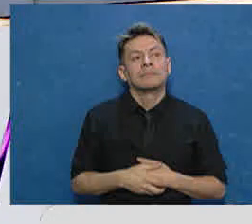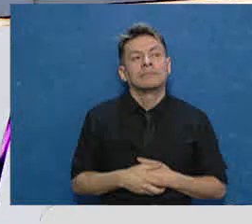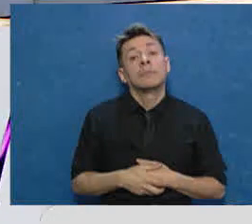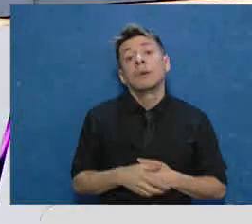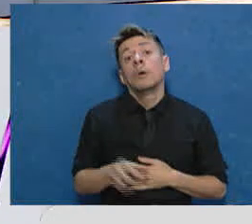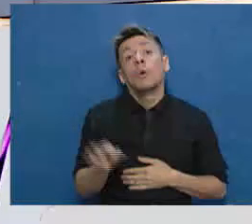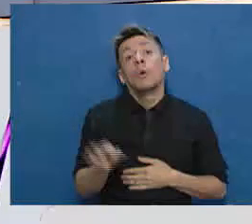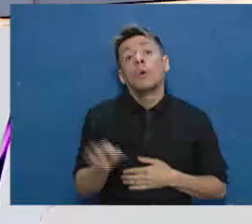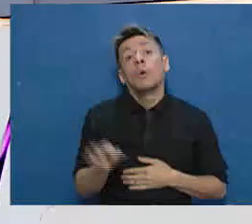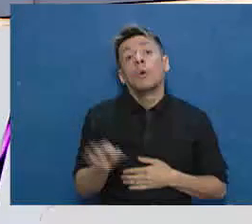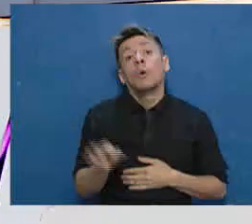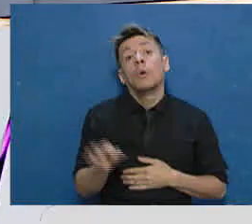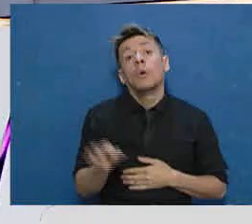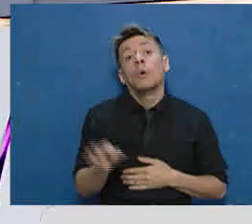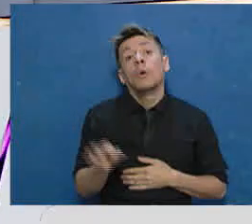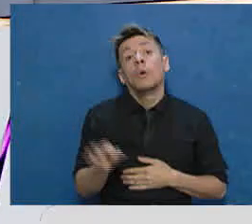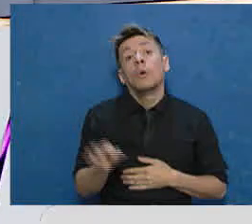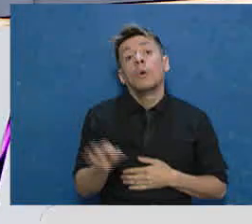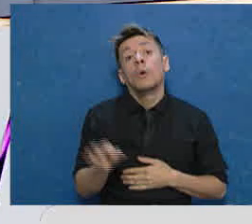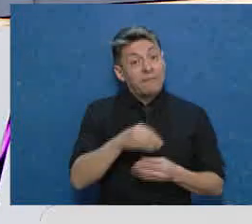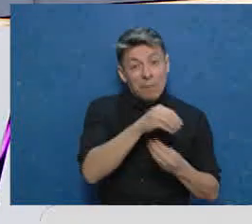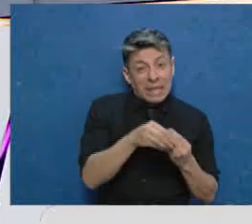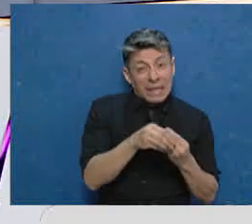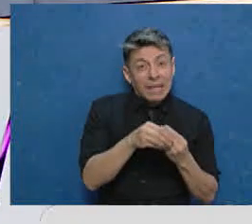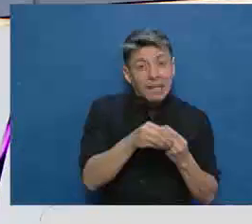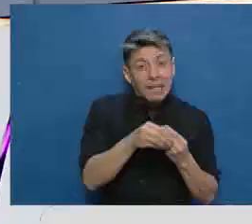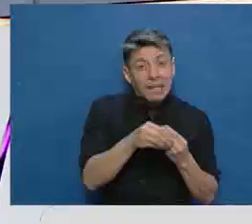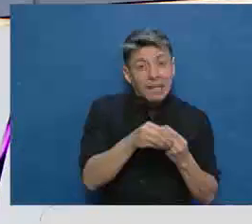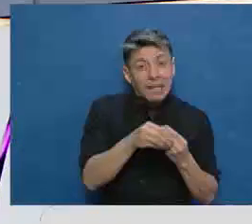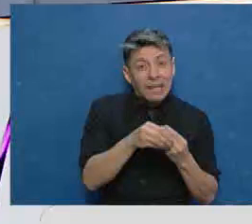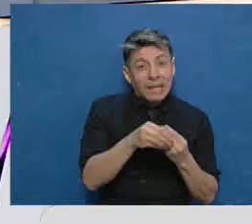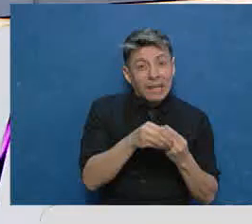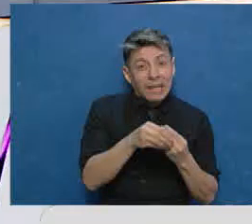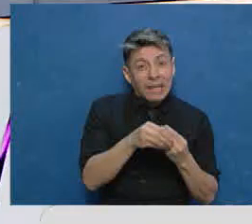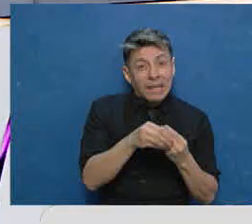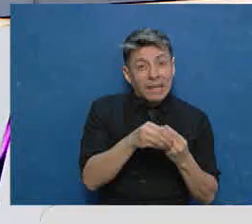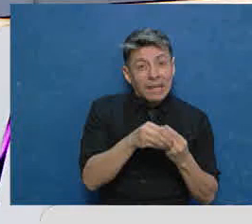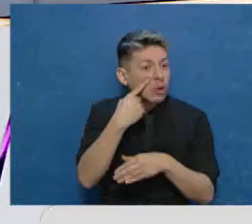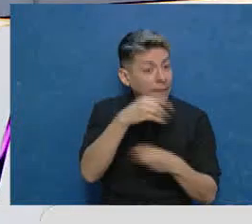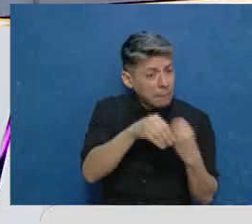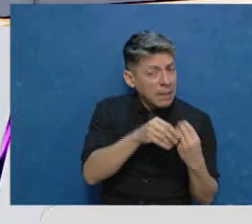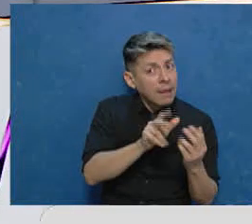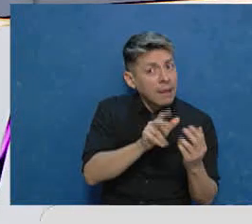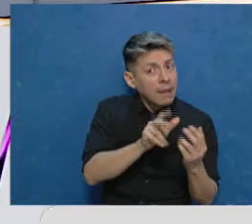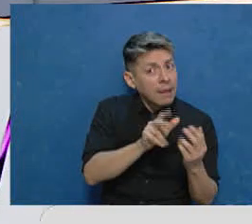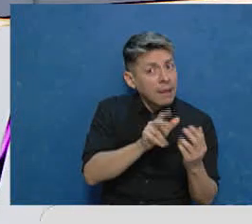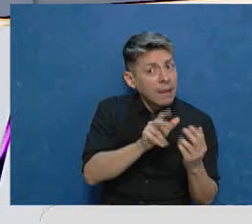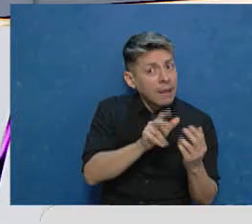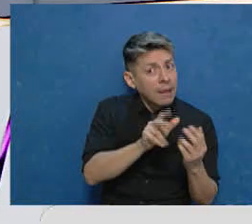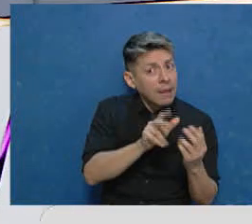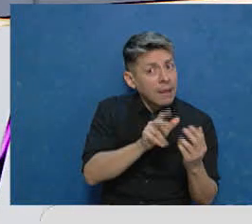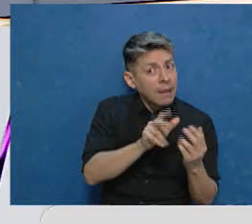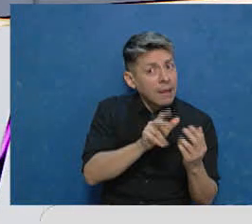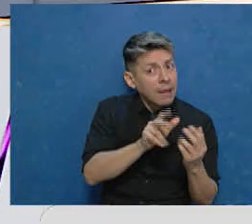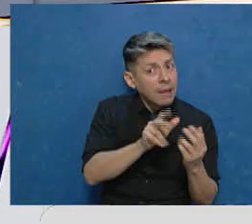esta persona. Claro. Decir, mire, vaya, preséntese, hágase cargo de lo que sucedió y dé las explicaciones del caso. Es que esta persona en